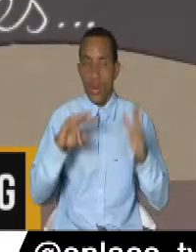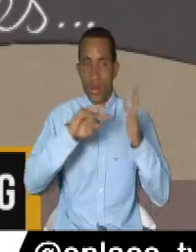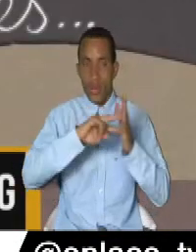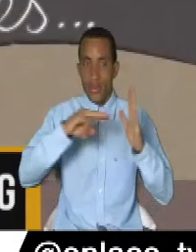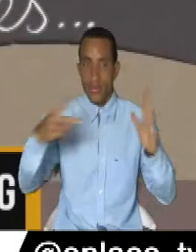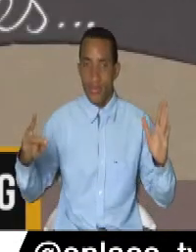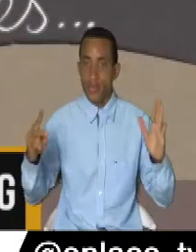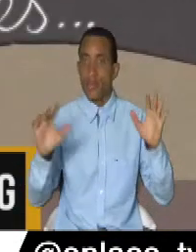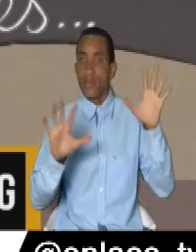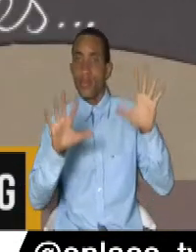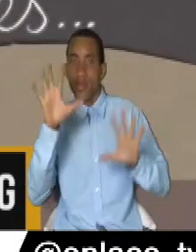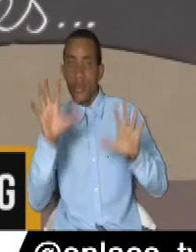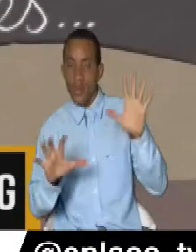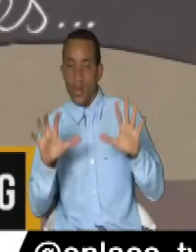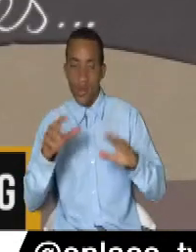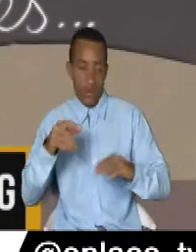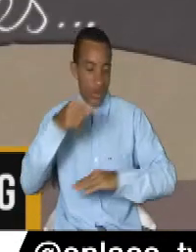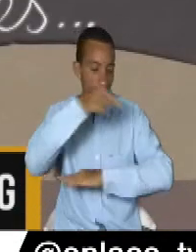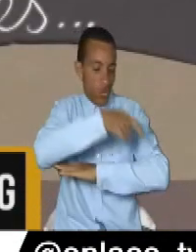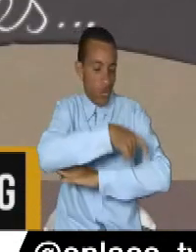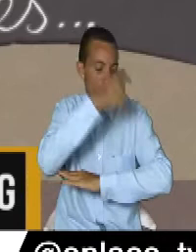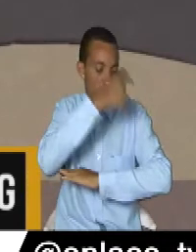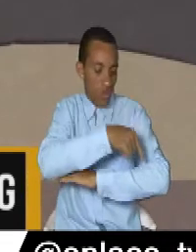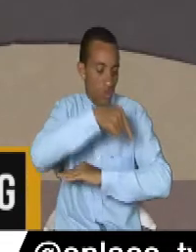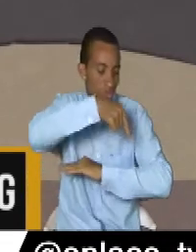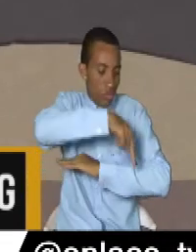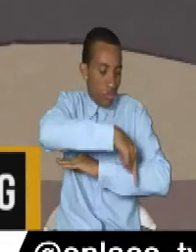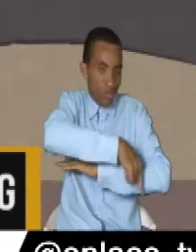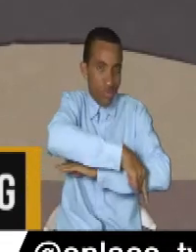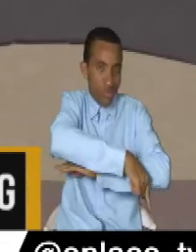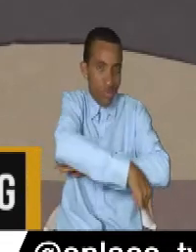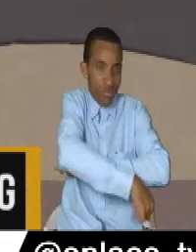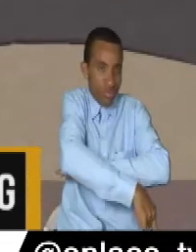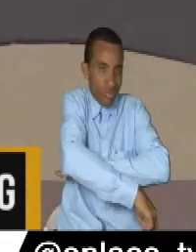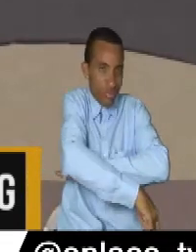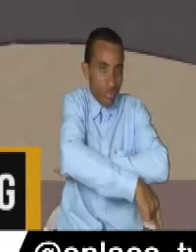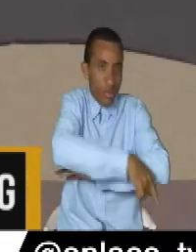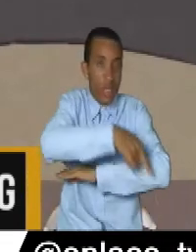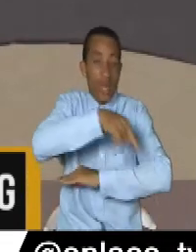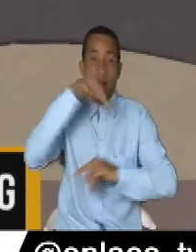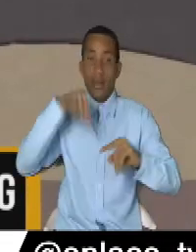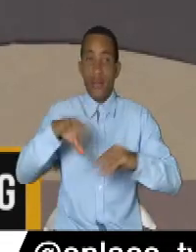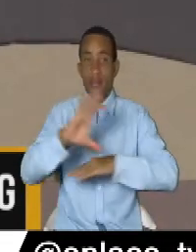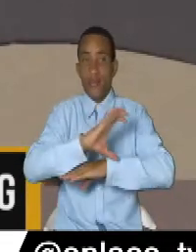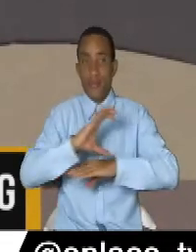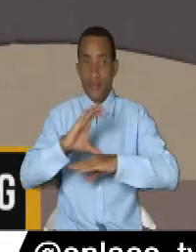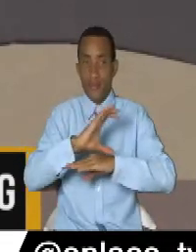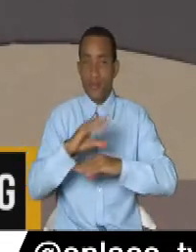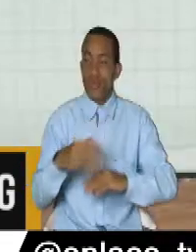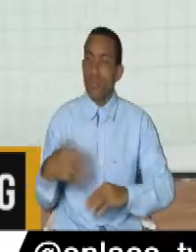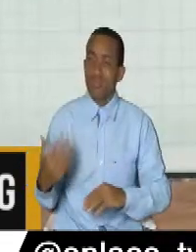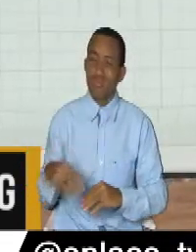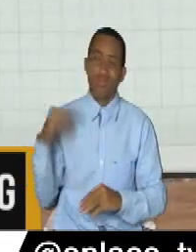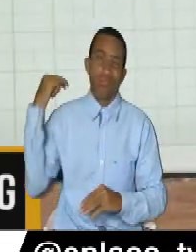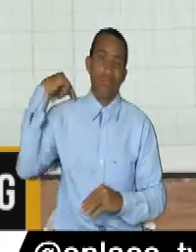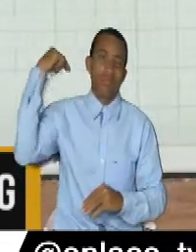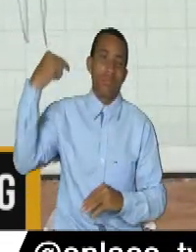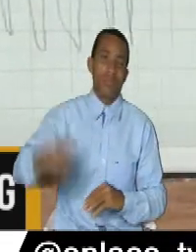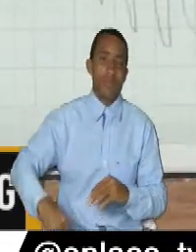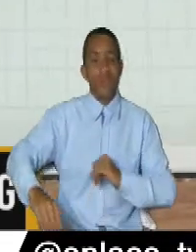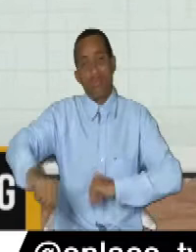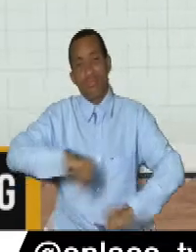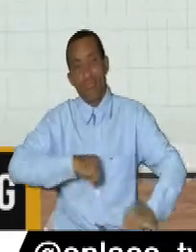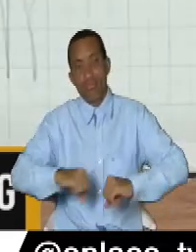geográficas del extractivismo. Si bien esta es una ciudad que ha tenido un anclaje histórico a la dinámica